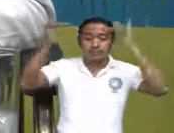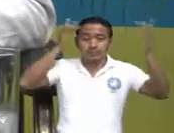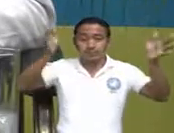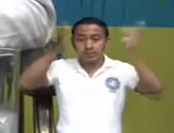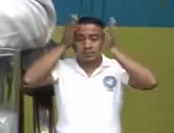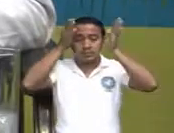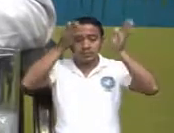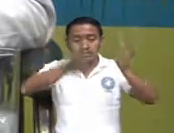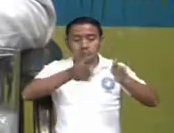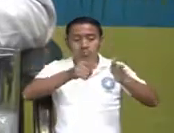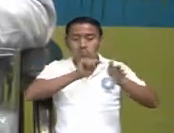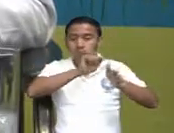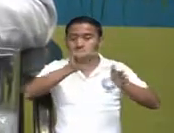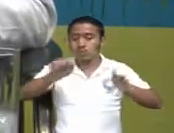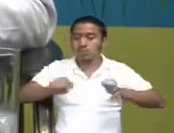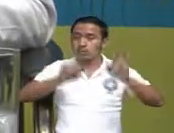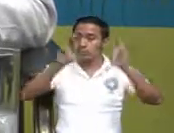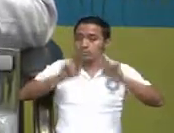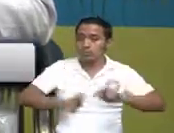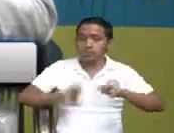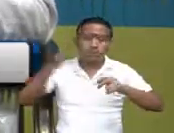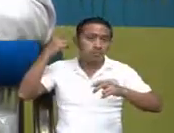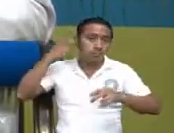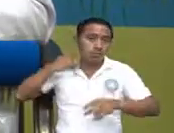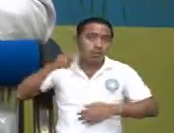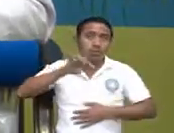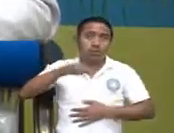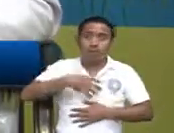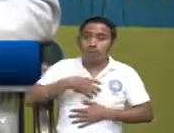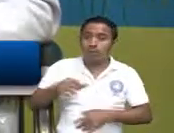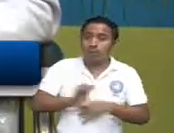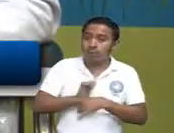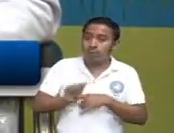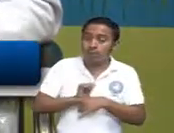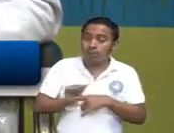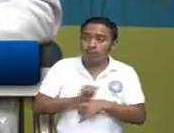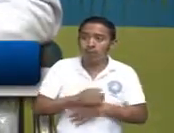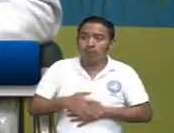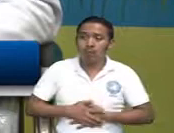desde qué esto se ponga en práctica la